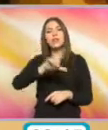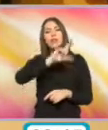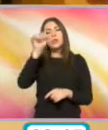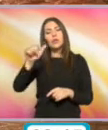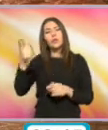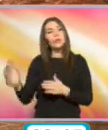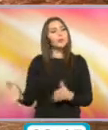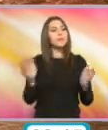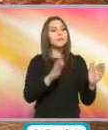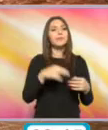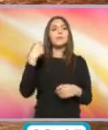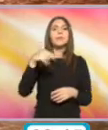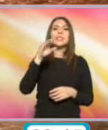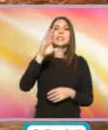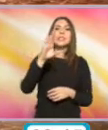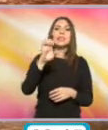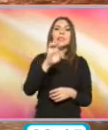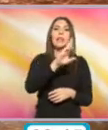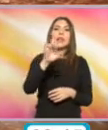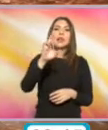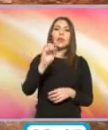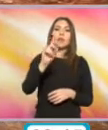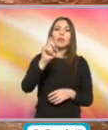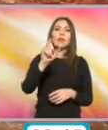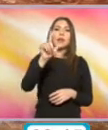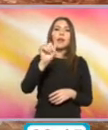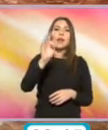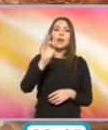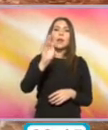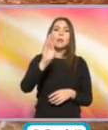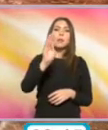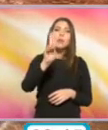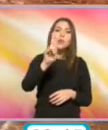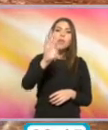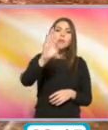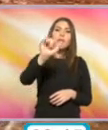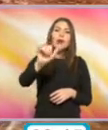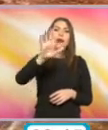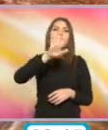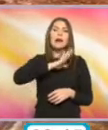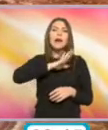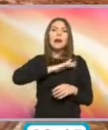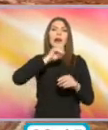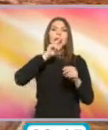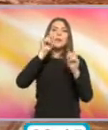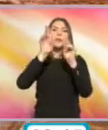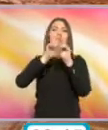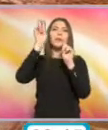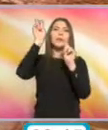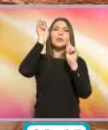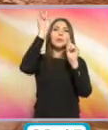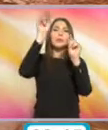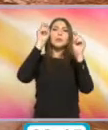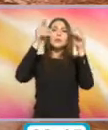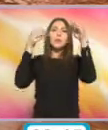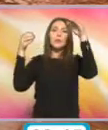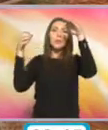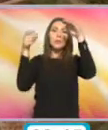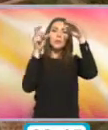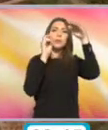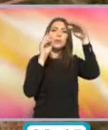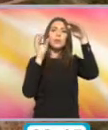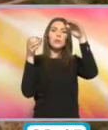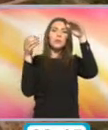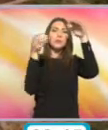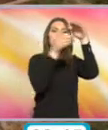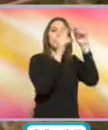pueden y ese perderse cerro subirse, está- así es. allá arriba. Ahí es donde y- está el teleférico. Exactamente. Está Y tú puedes ver padrísimo. pues toda la ciudad. Fíjate que no sé si